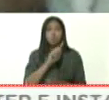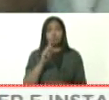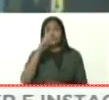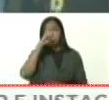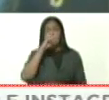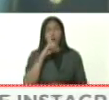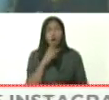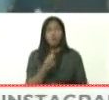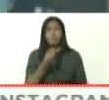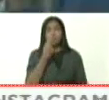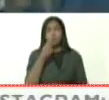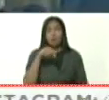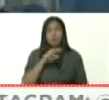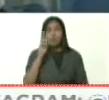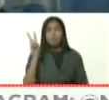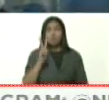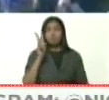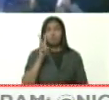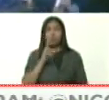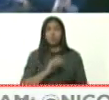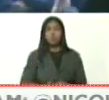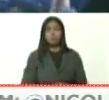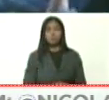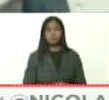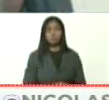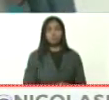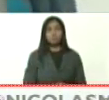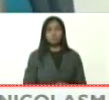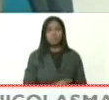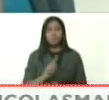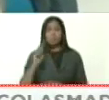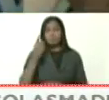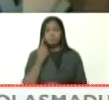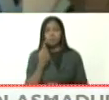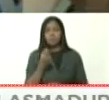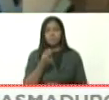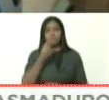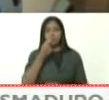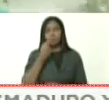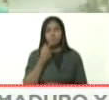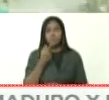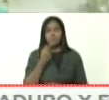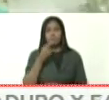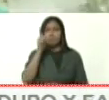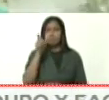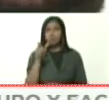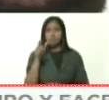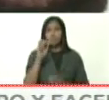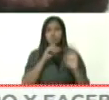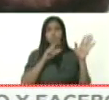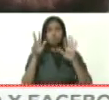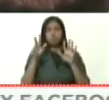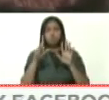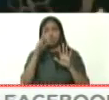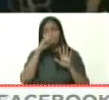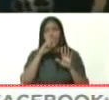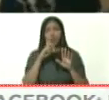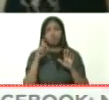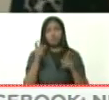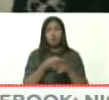del medicamento aquí a la República Bolivariana de Venezuela. El primer paciente fue tratado el 18 de agosto del 2008 aquí en la